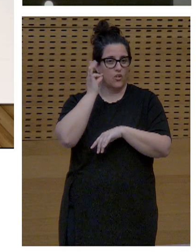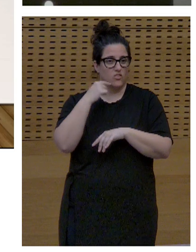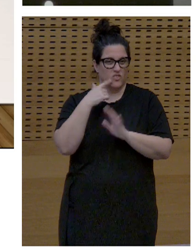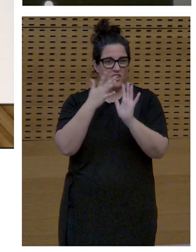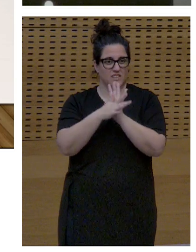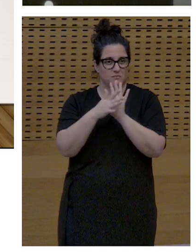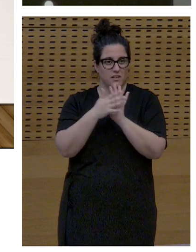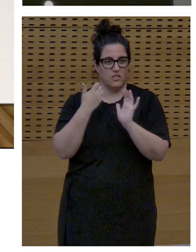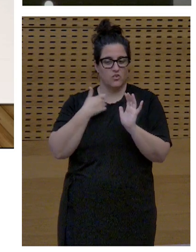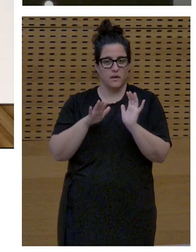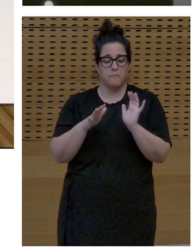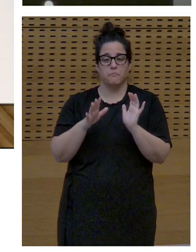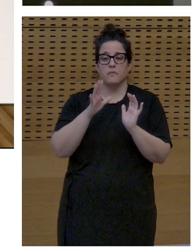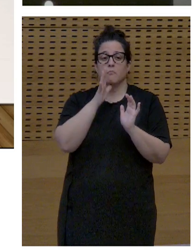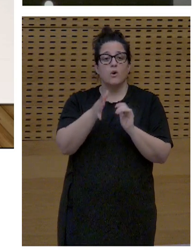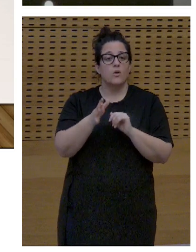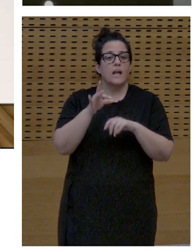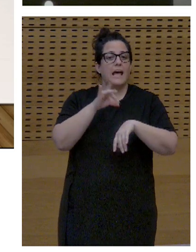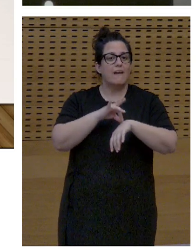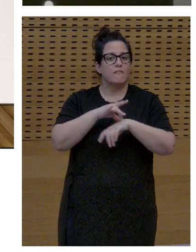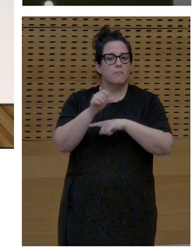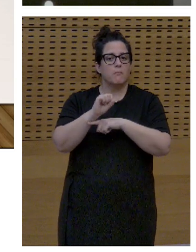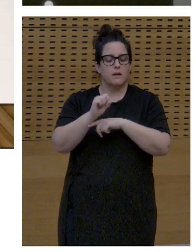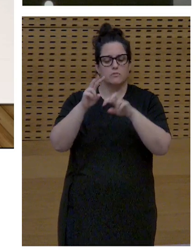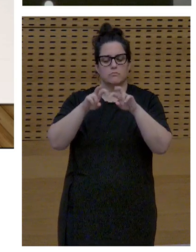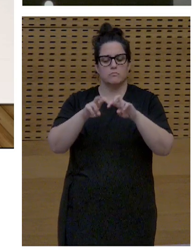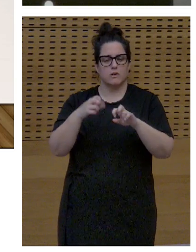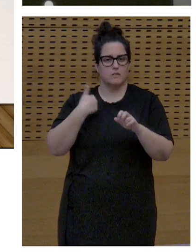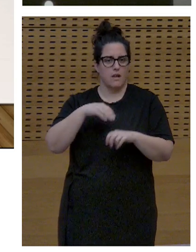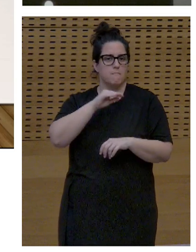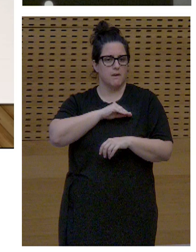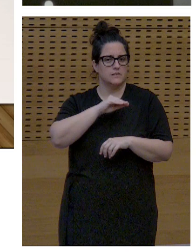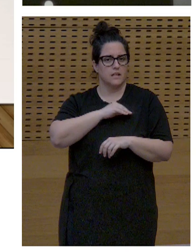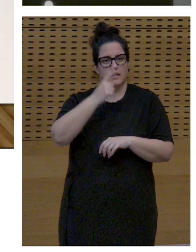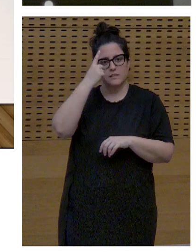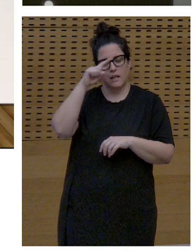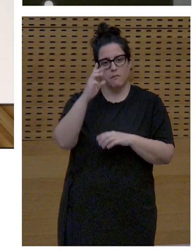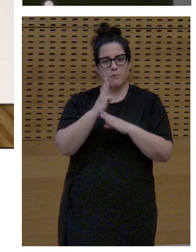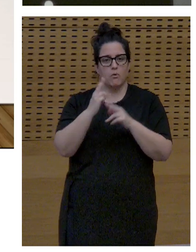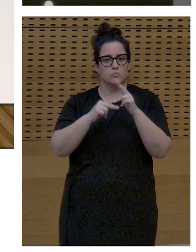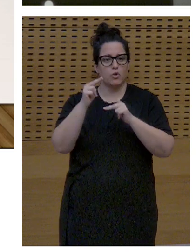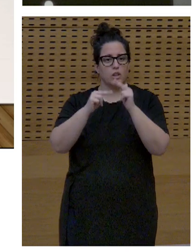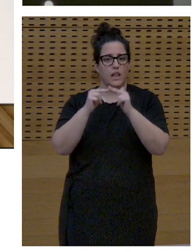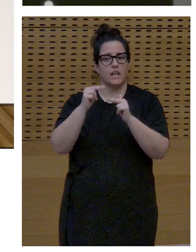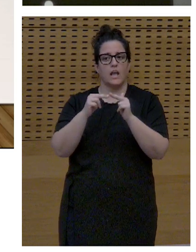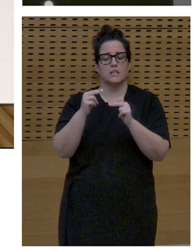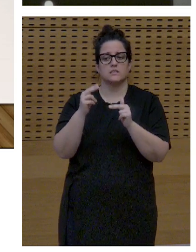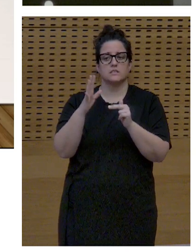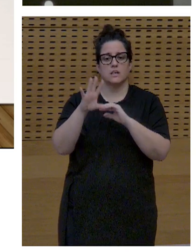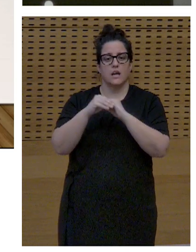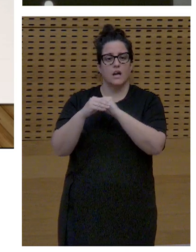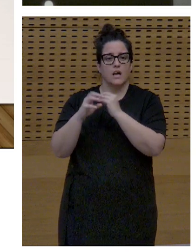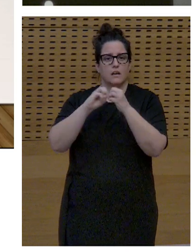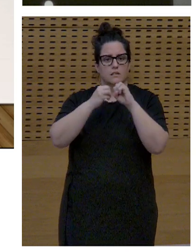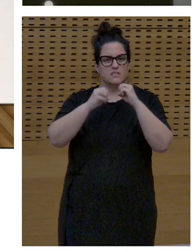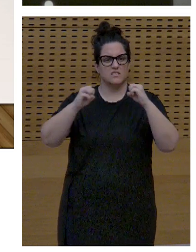Sabemos bastante de la enfermedad, sabemos que hay proteínas, como hemos dicho antes, esos agregados de proteínas que funcionan